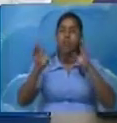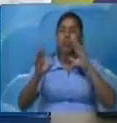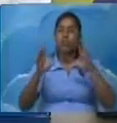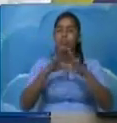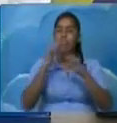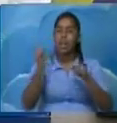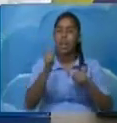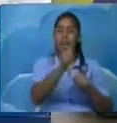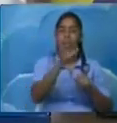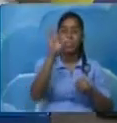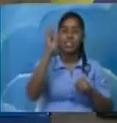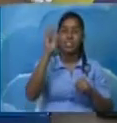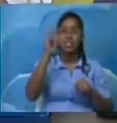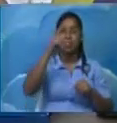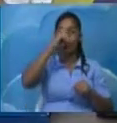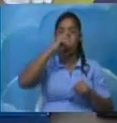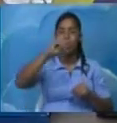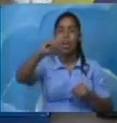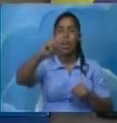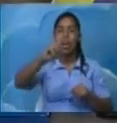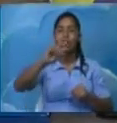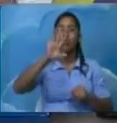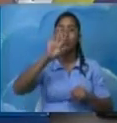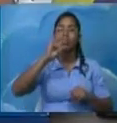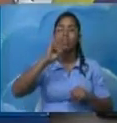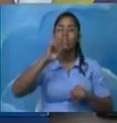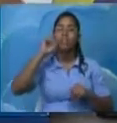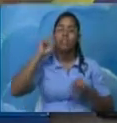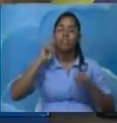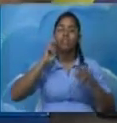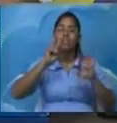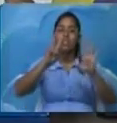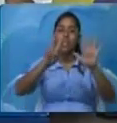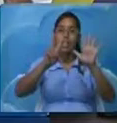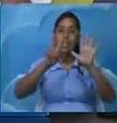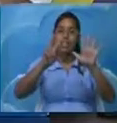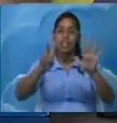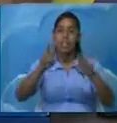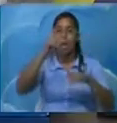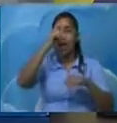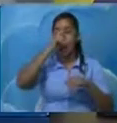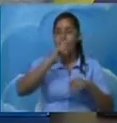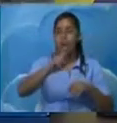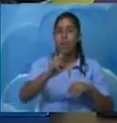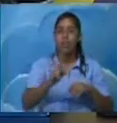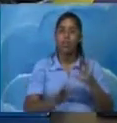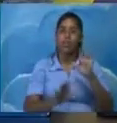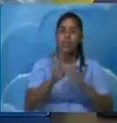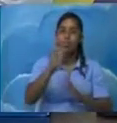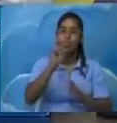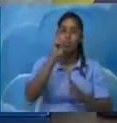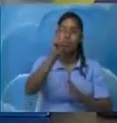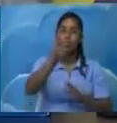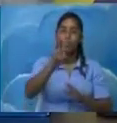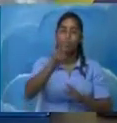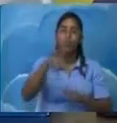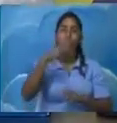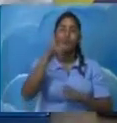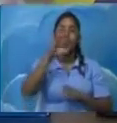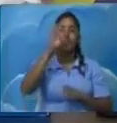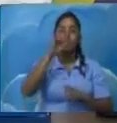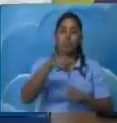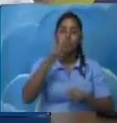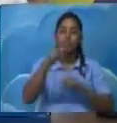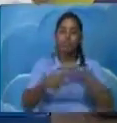cada 7 años. 7, 14, 21, 28 y por ahí nos